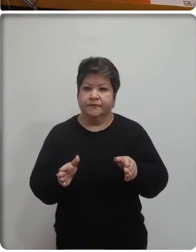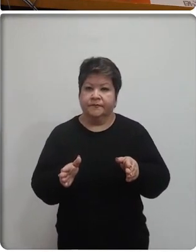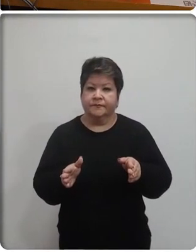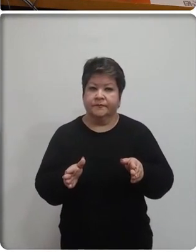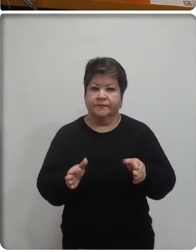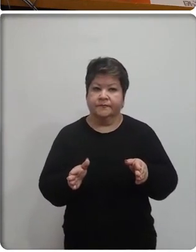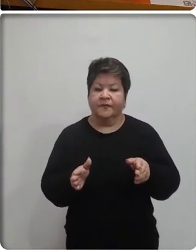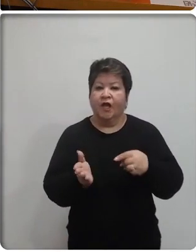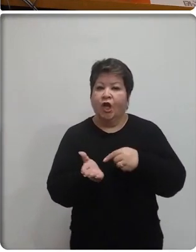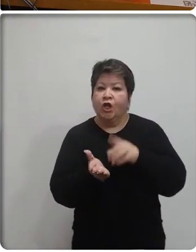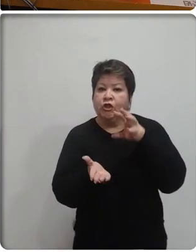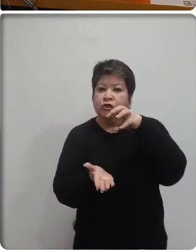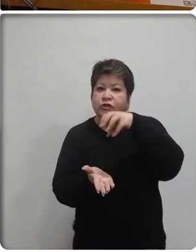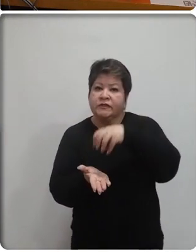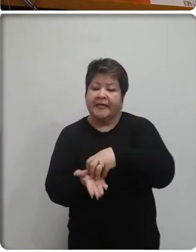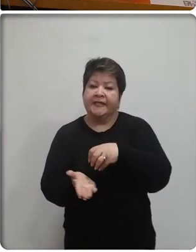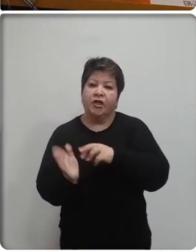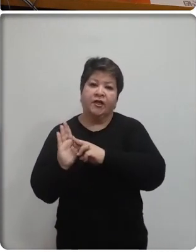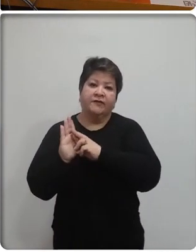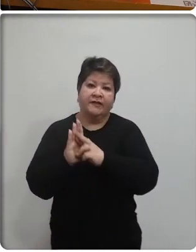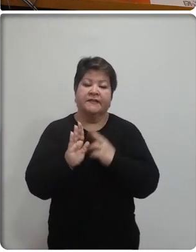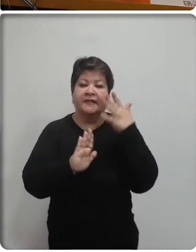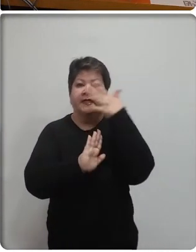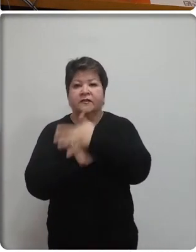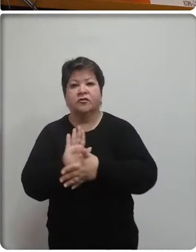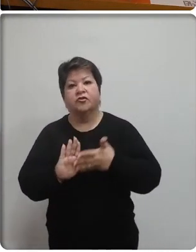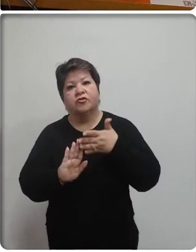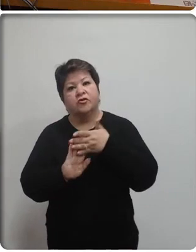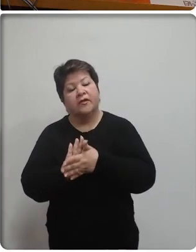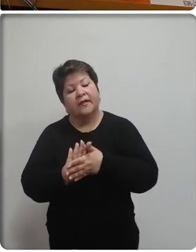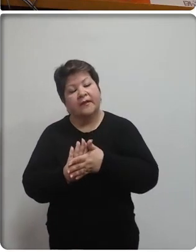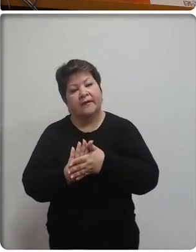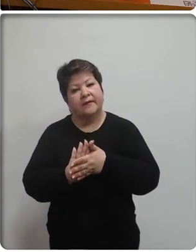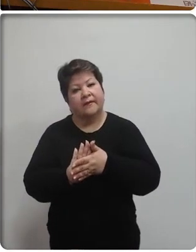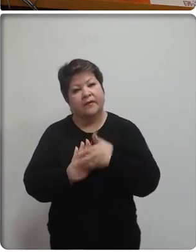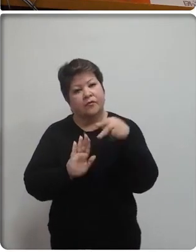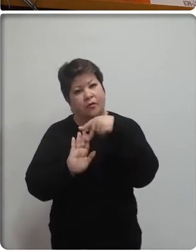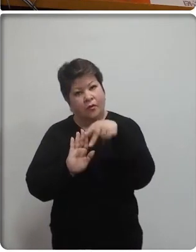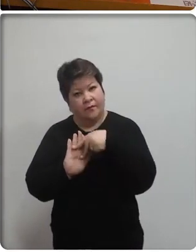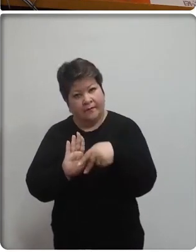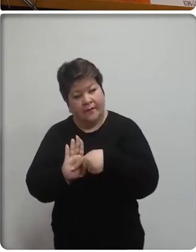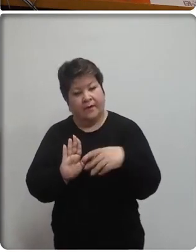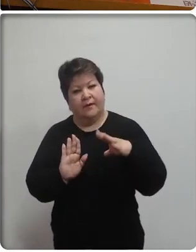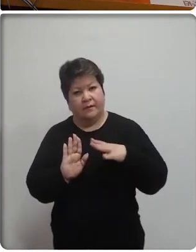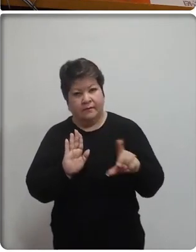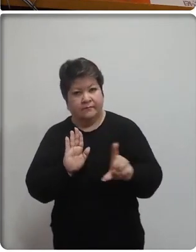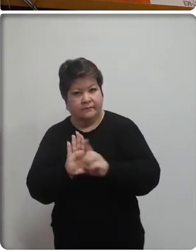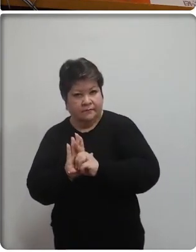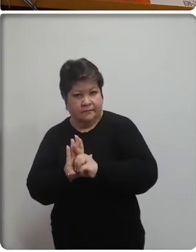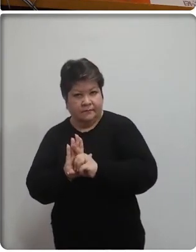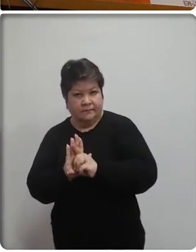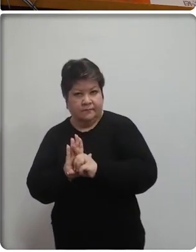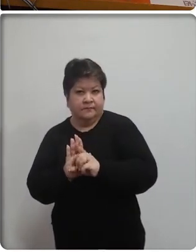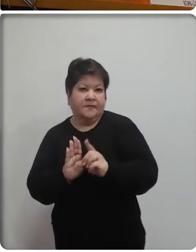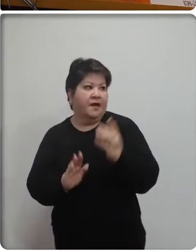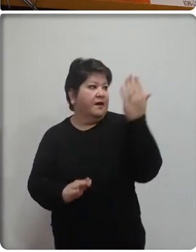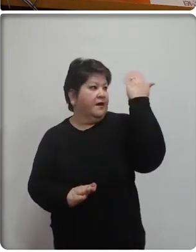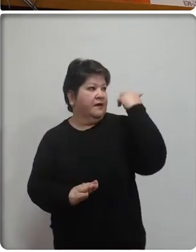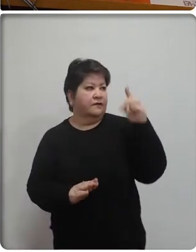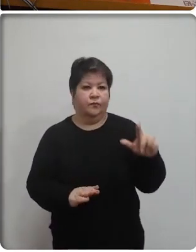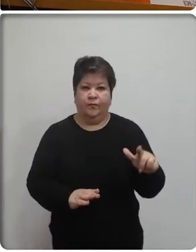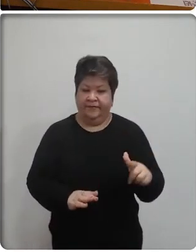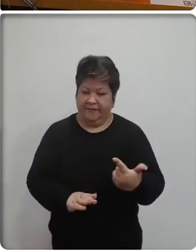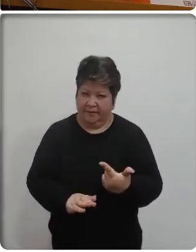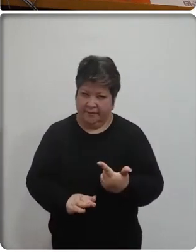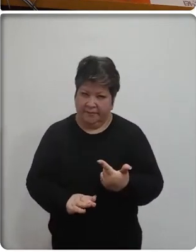Los centros de referencia nacional en realidad tienen un marco normativo, un marco de ley que no existía hace unos años